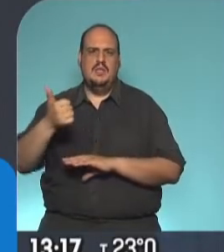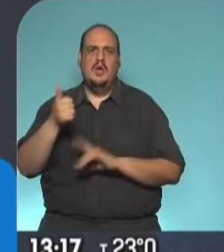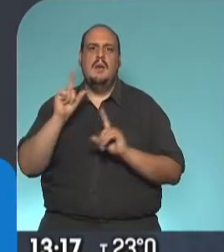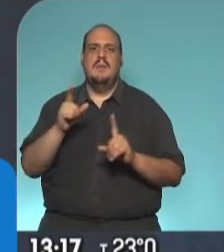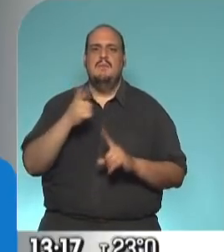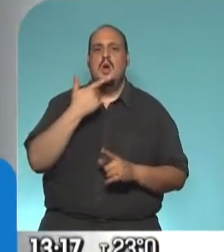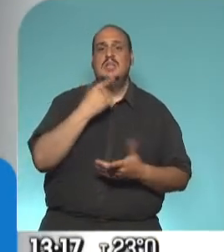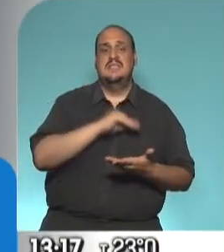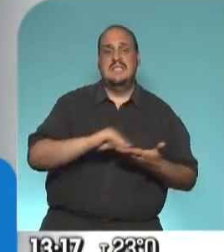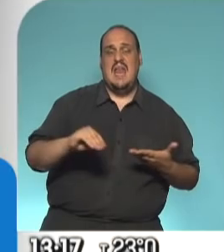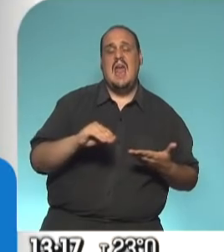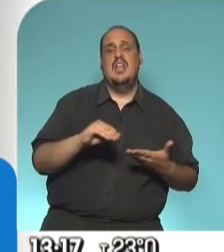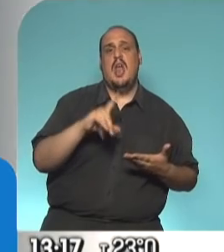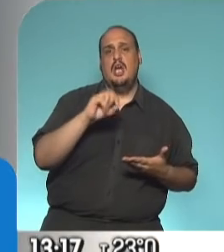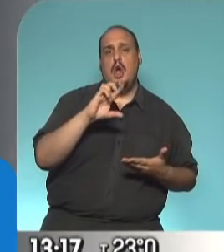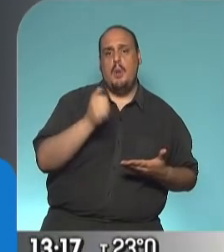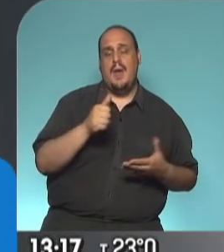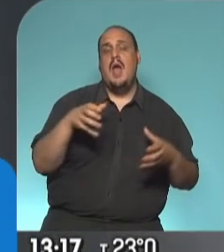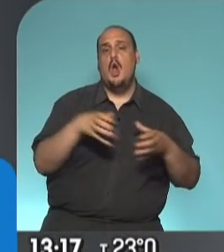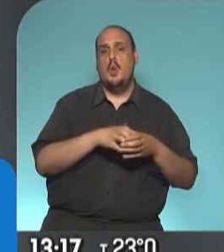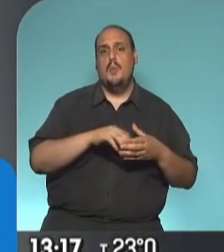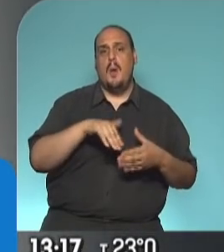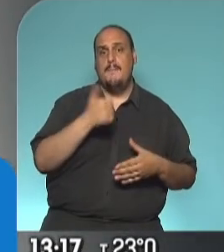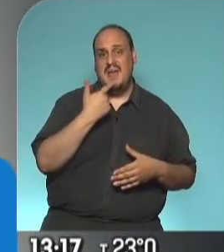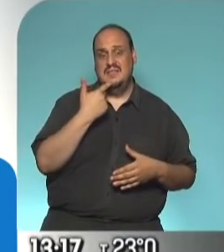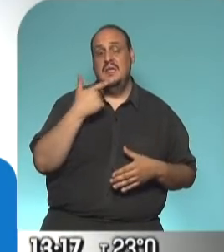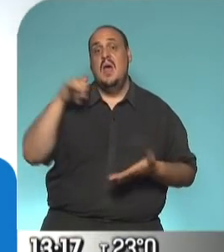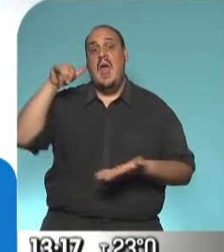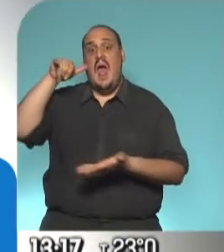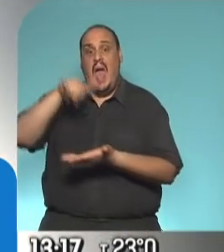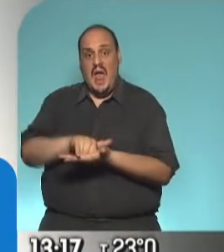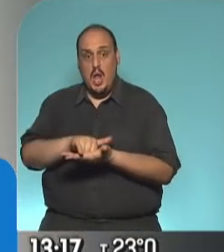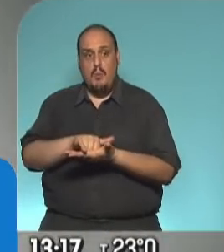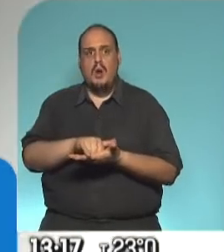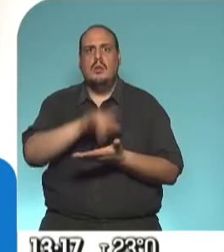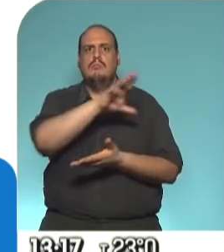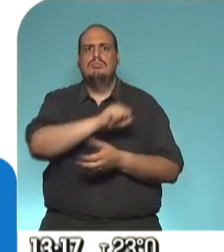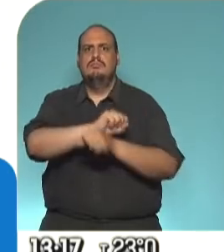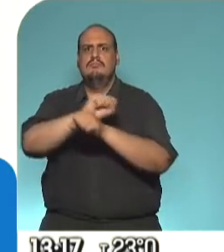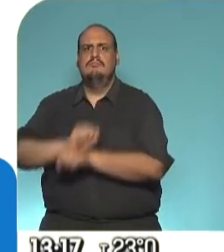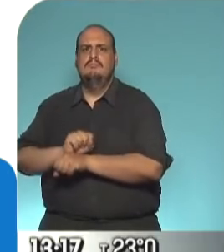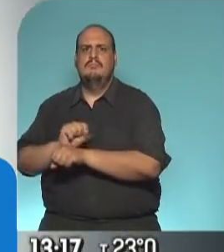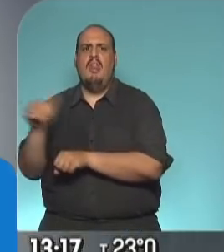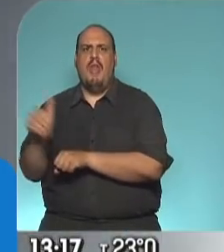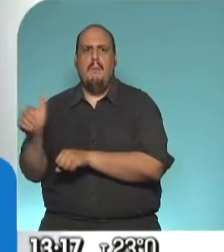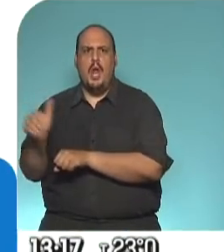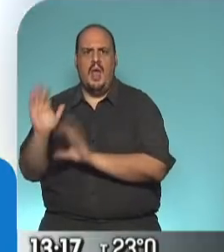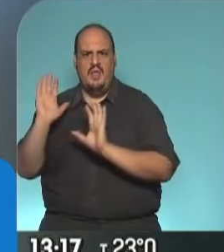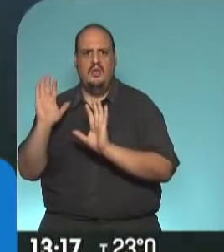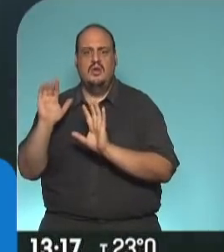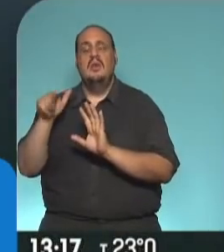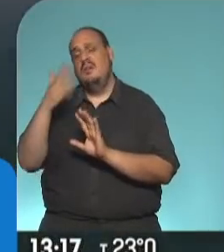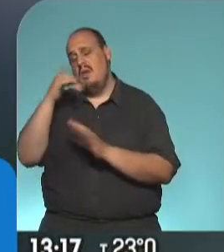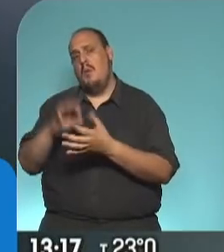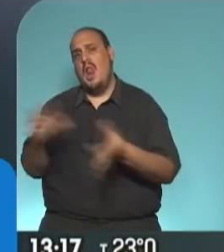senadora Eva Copa, senadora del MAS, fue detenido en el aeropuerto del Alto, demorado unas horas y finalmente